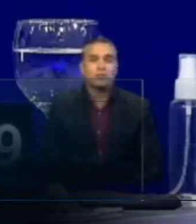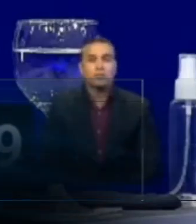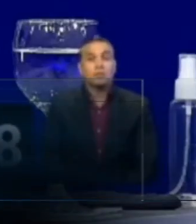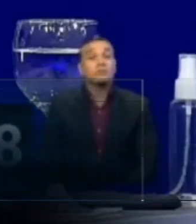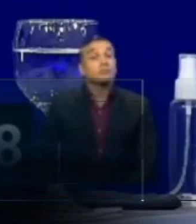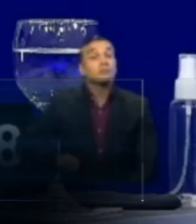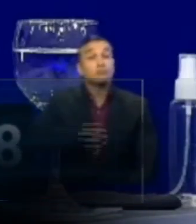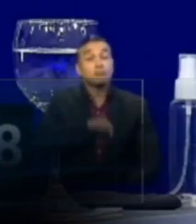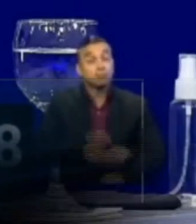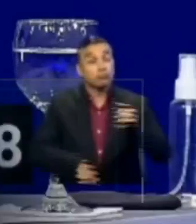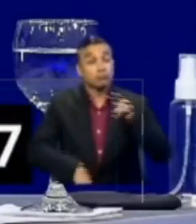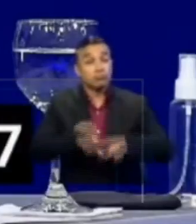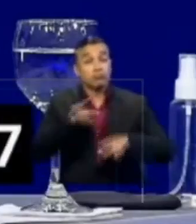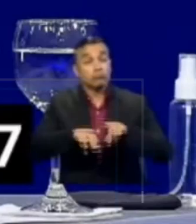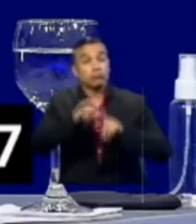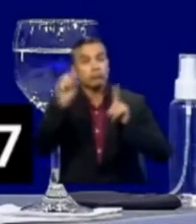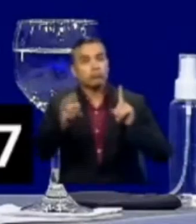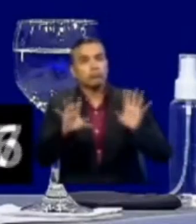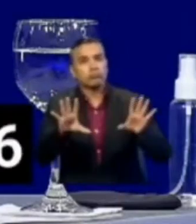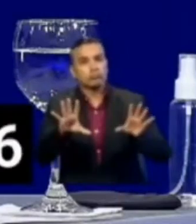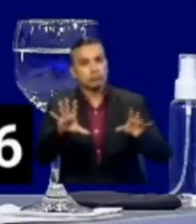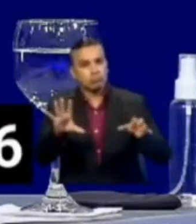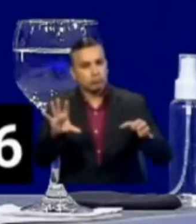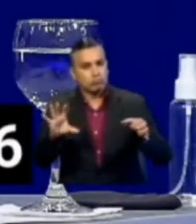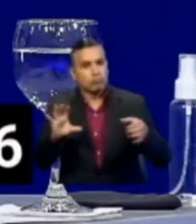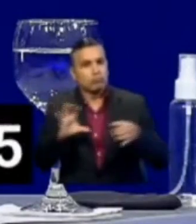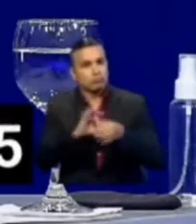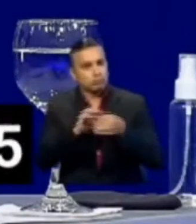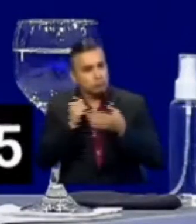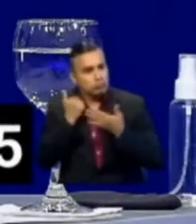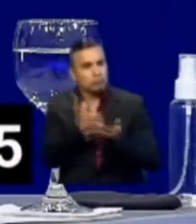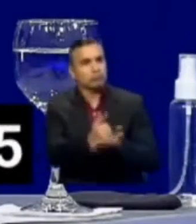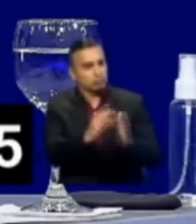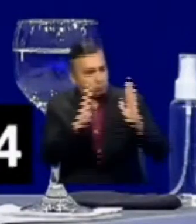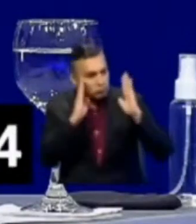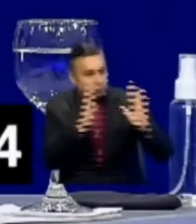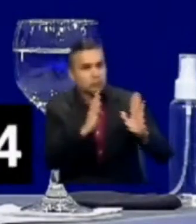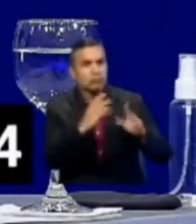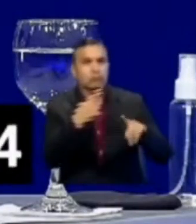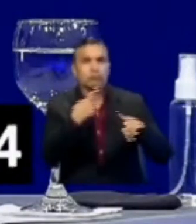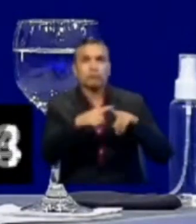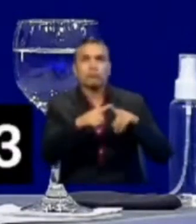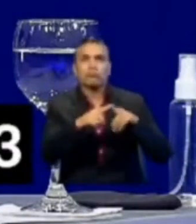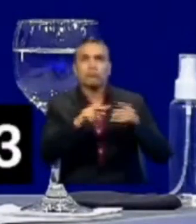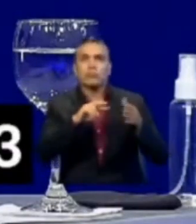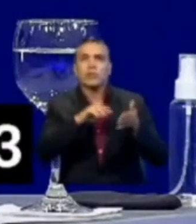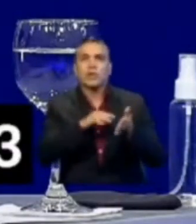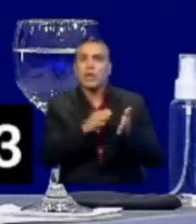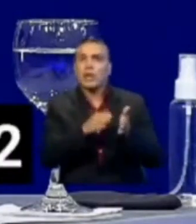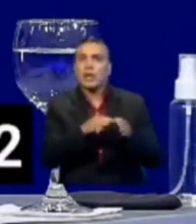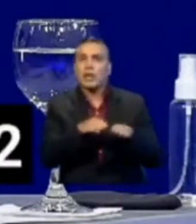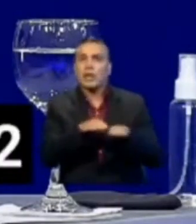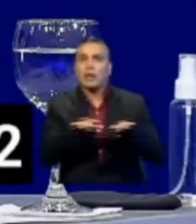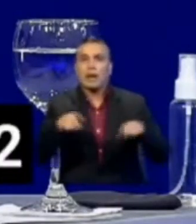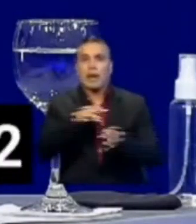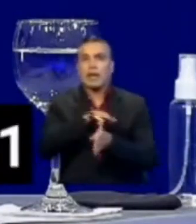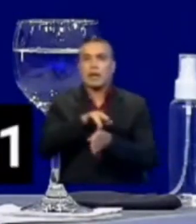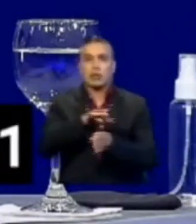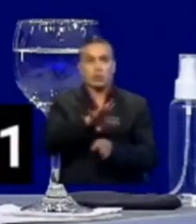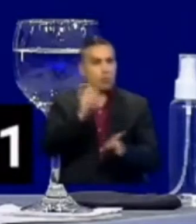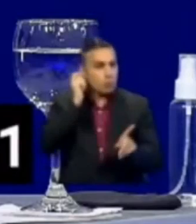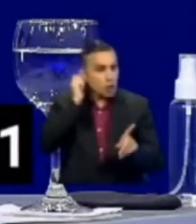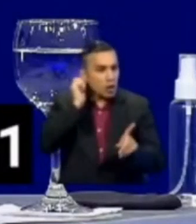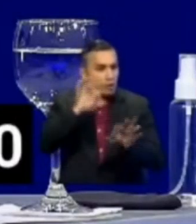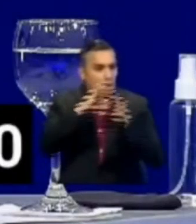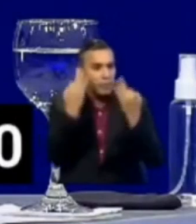Vamos a construir un sistema de acogida que pueda atender con distintos niveles de riesgo a las mujeres y sus familias